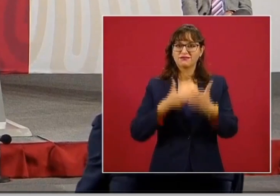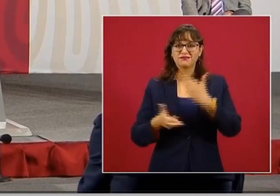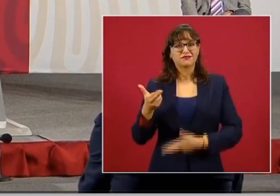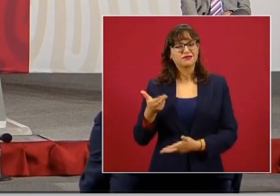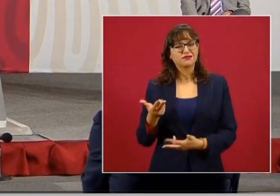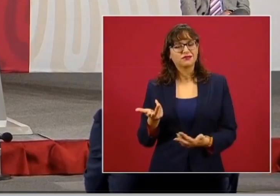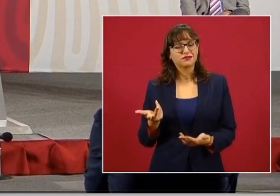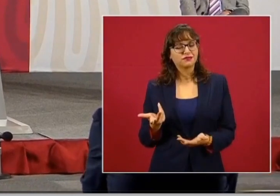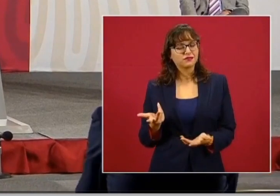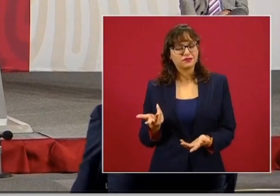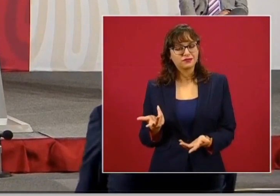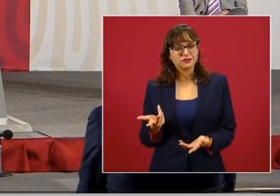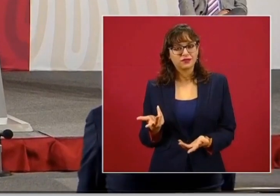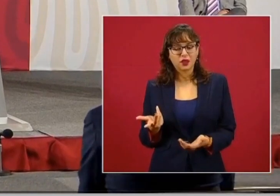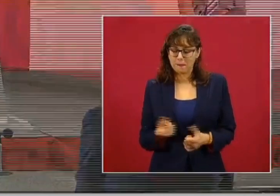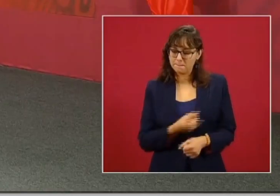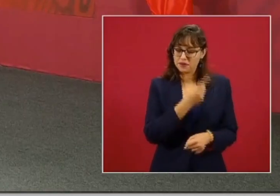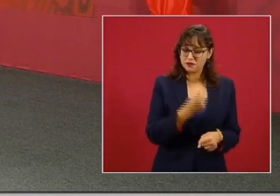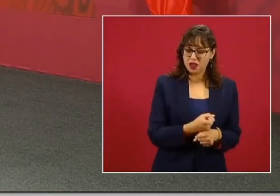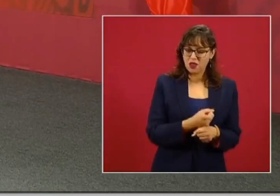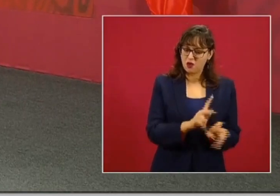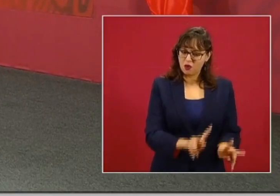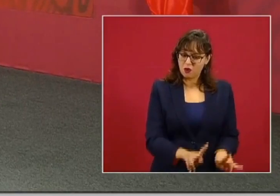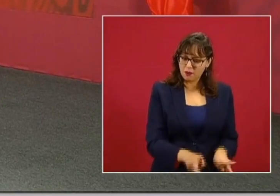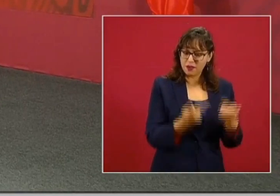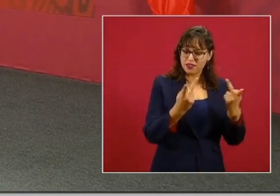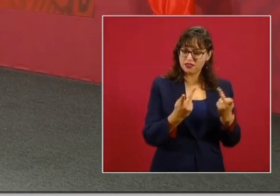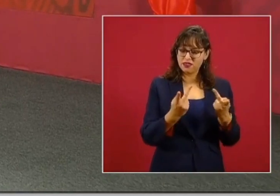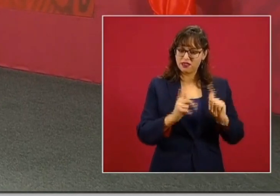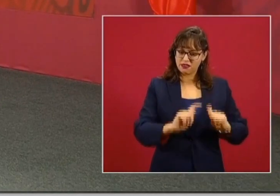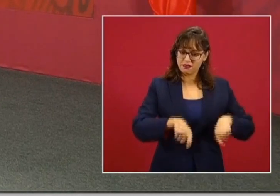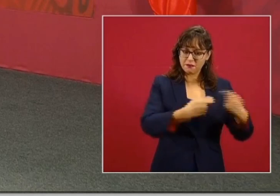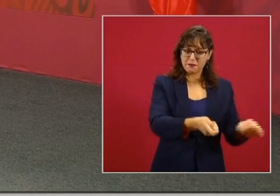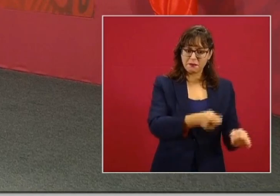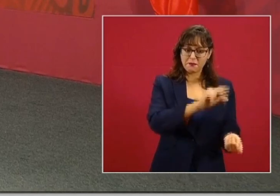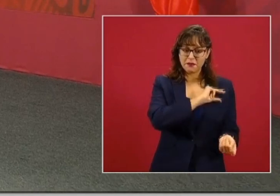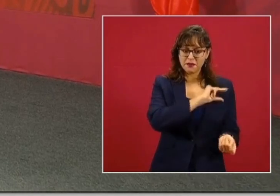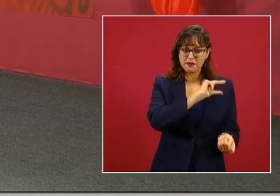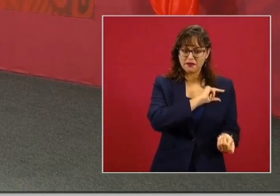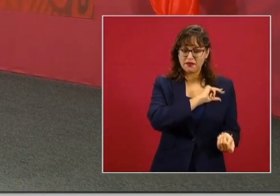el señor Ancira consideró que no era negocio tener la planta,